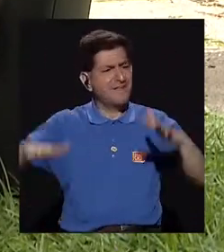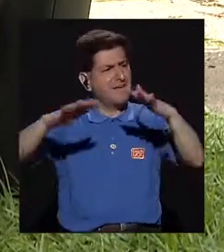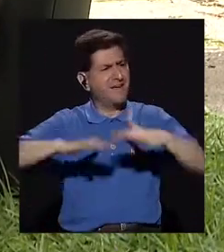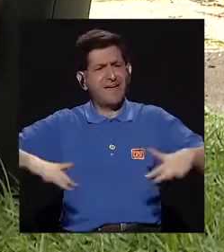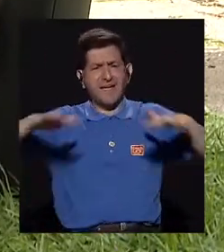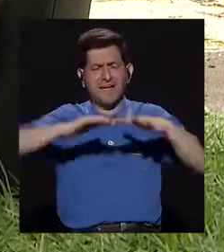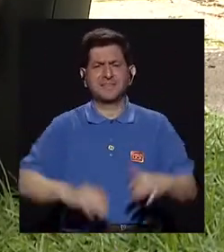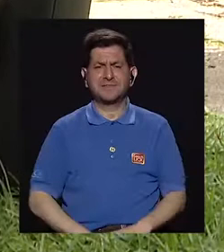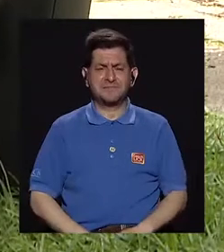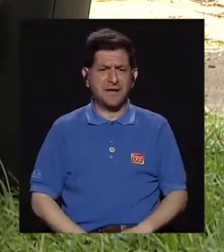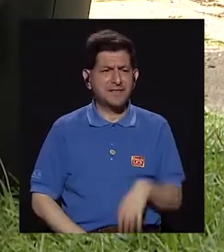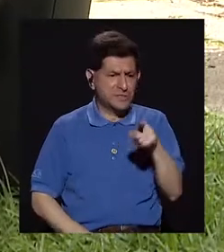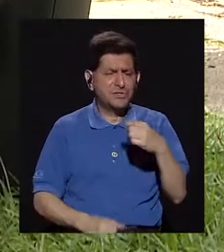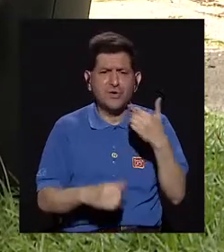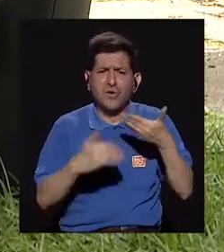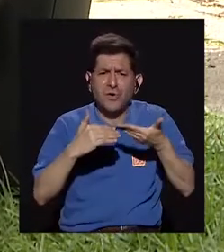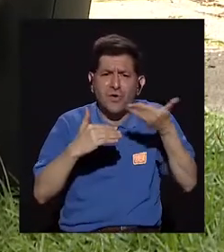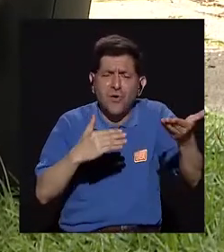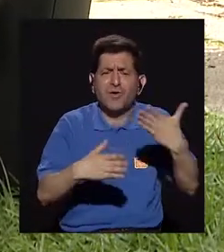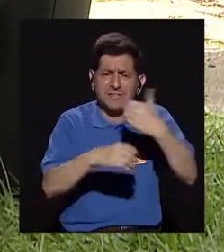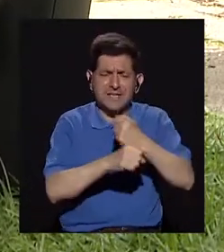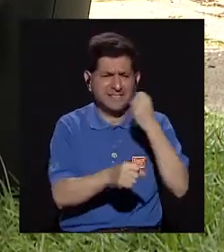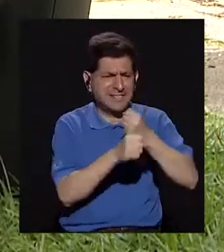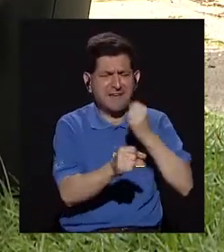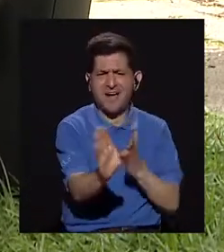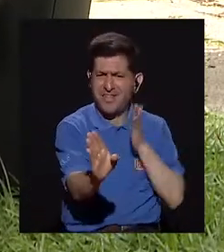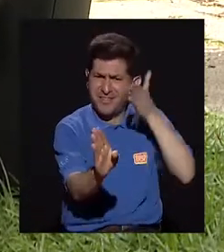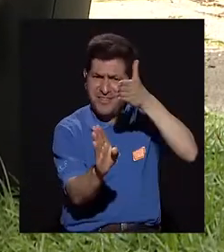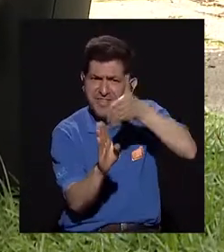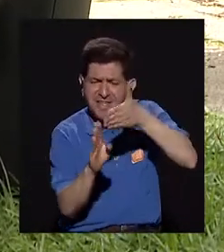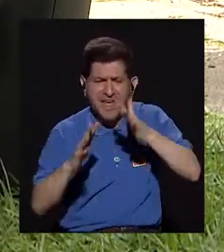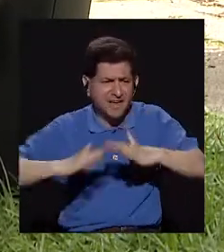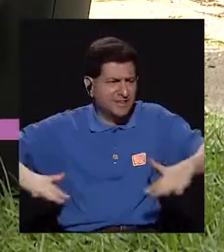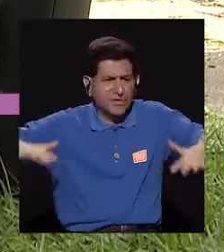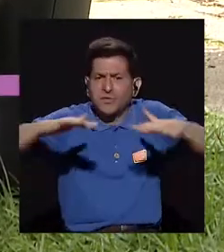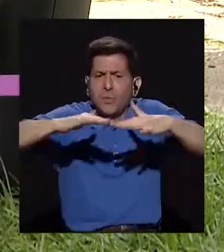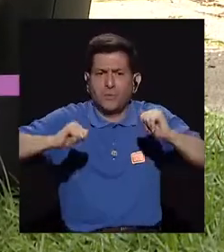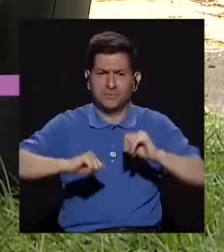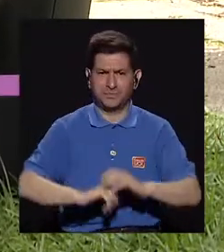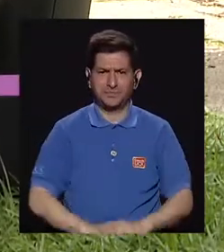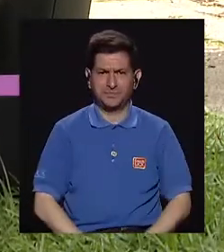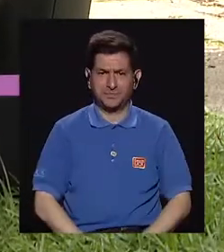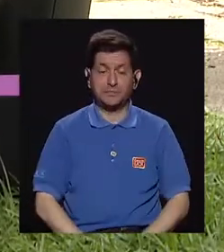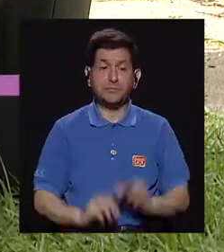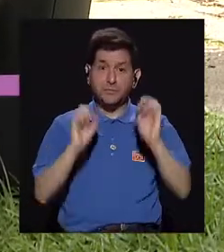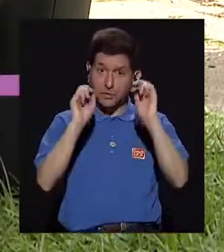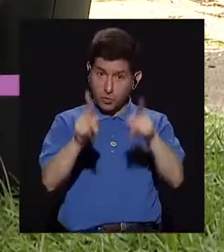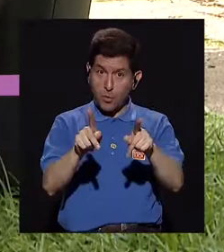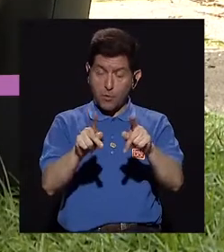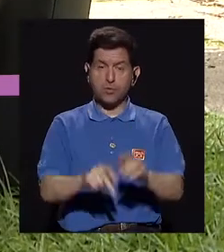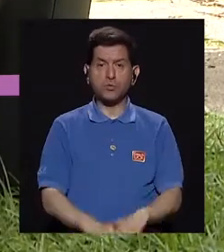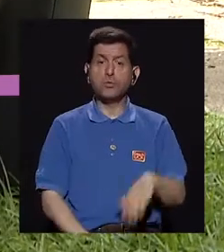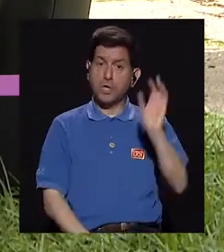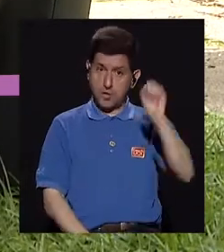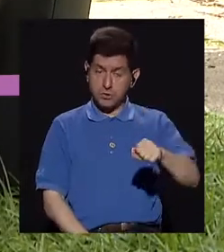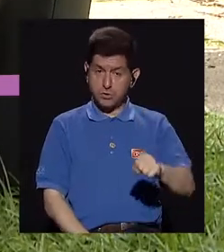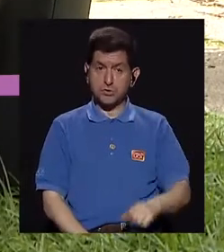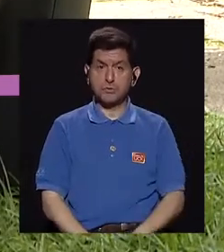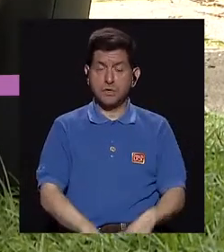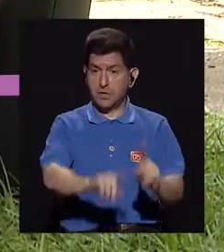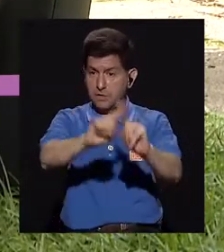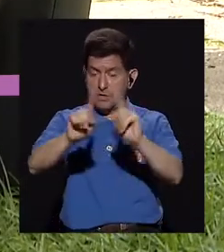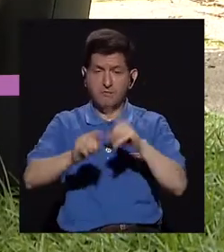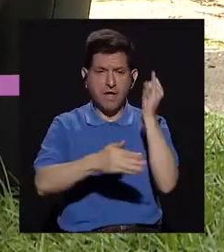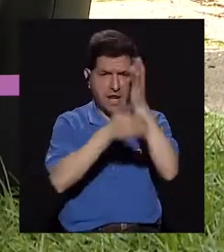espacio de hacer cosas, ¿verdad? De trabajar directamente en el campo y que ha permitido pues, acercar a un